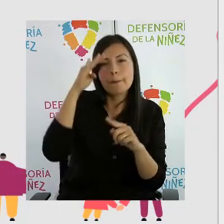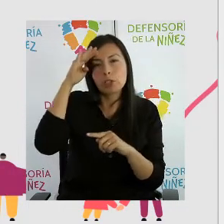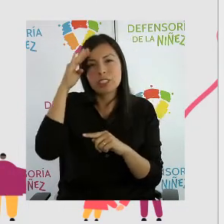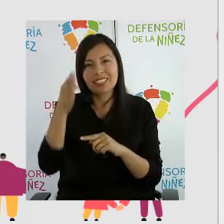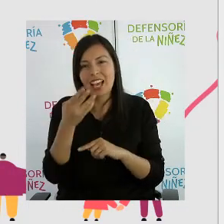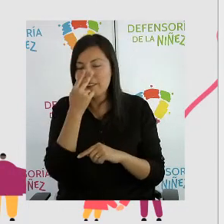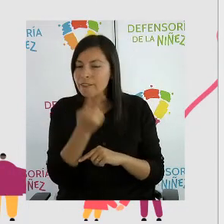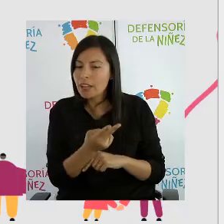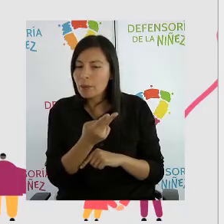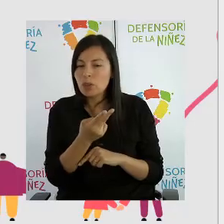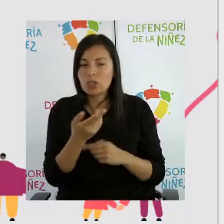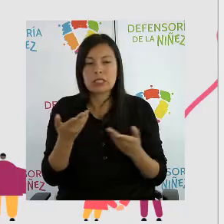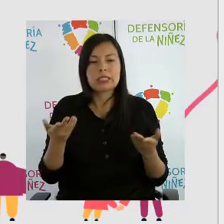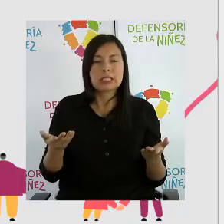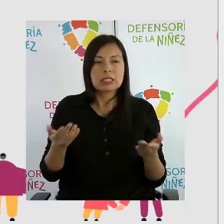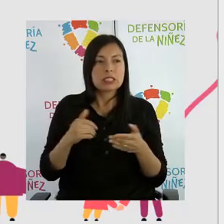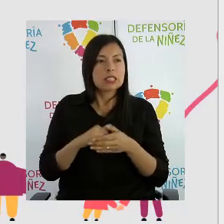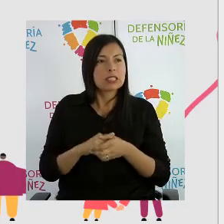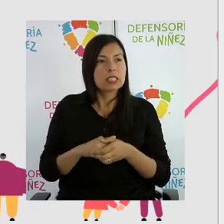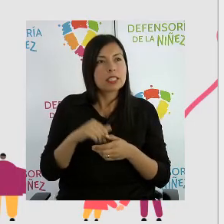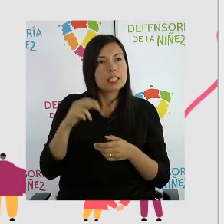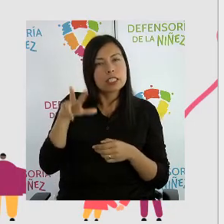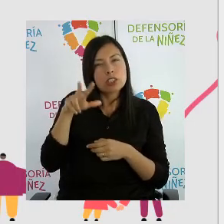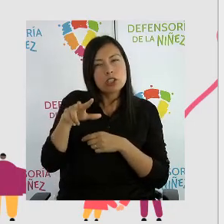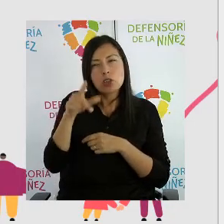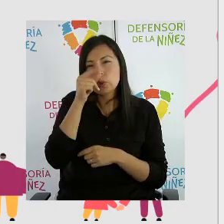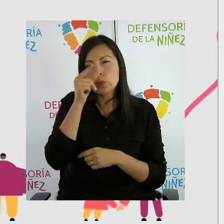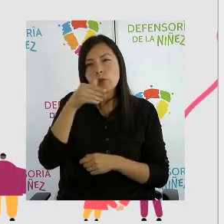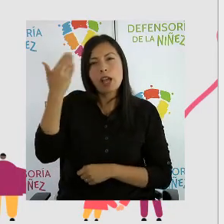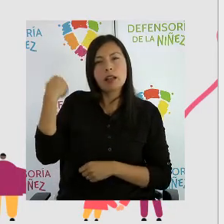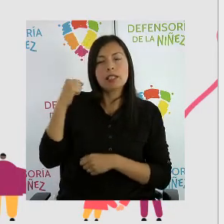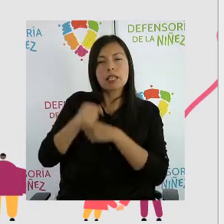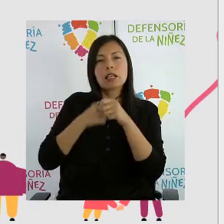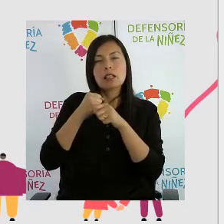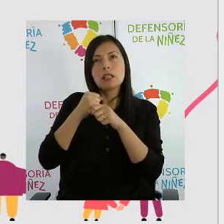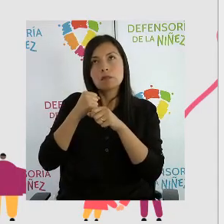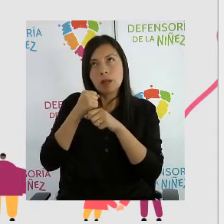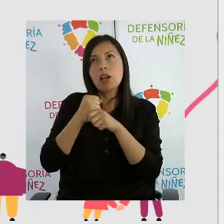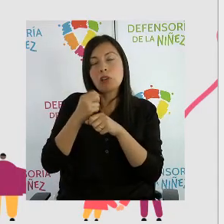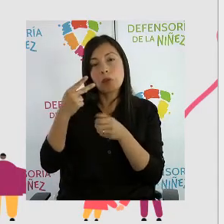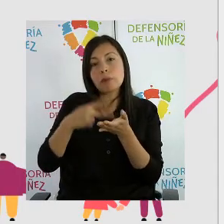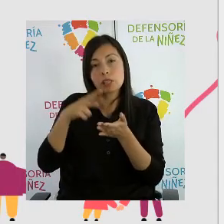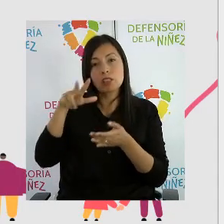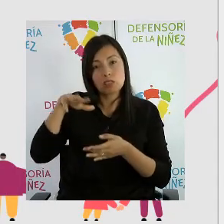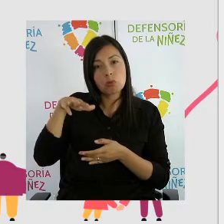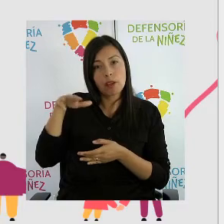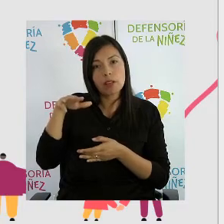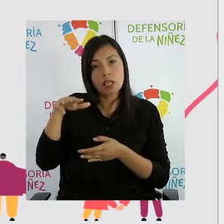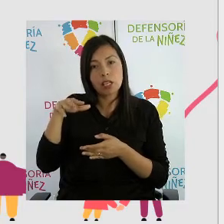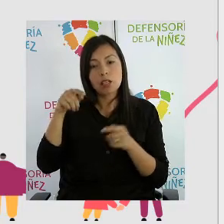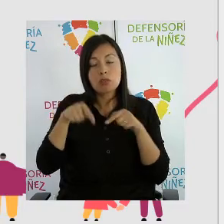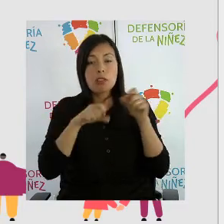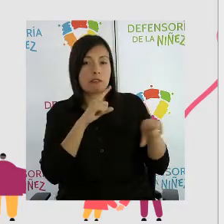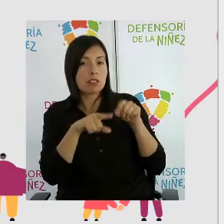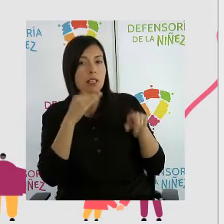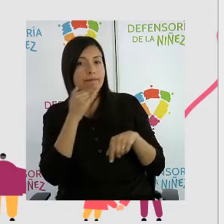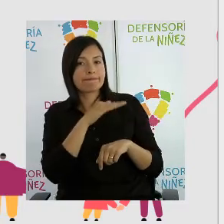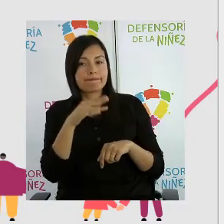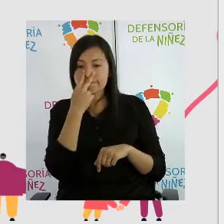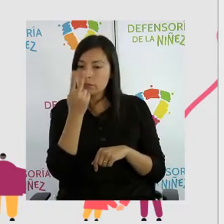más brutal desde el 18 de octubre del 2019, donde como Defensoría de la Niñez hemos